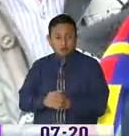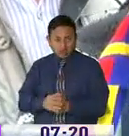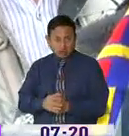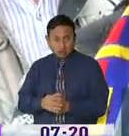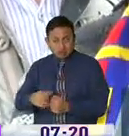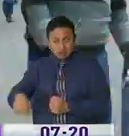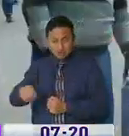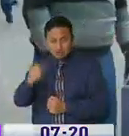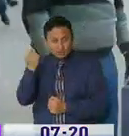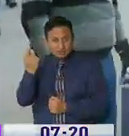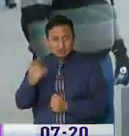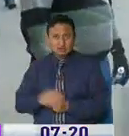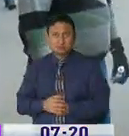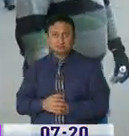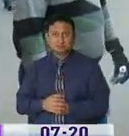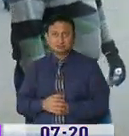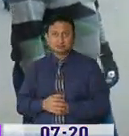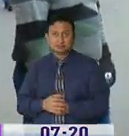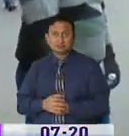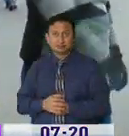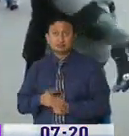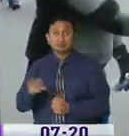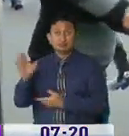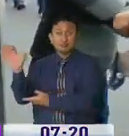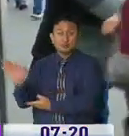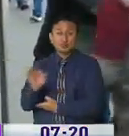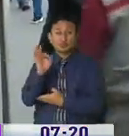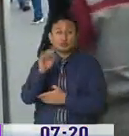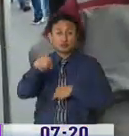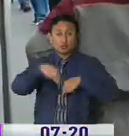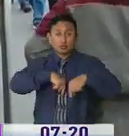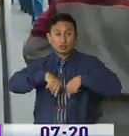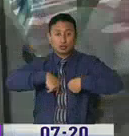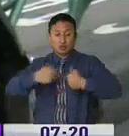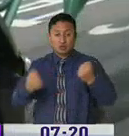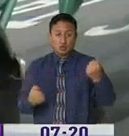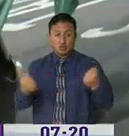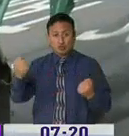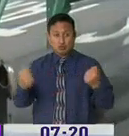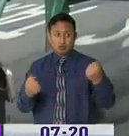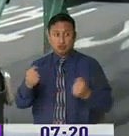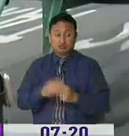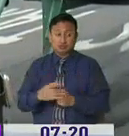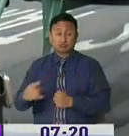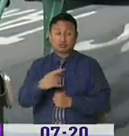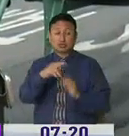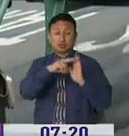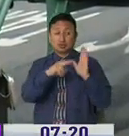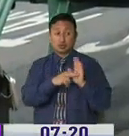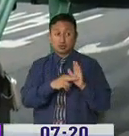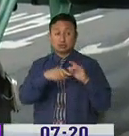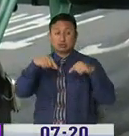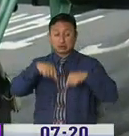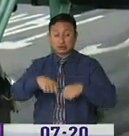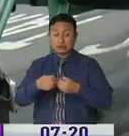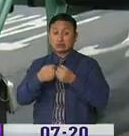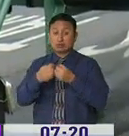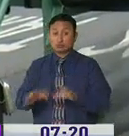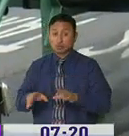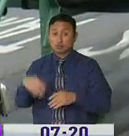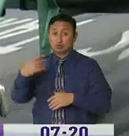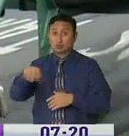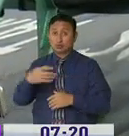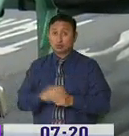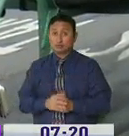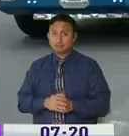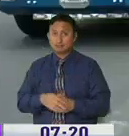Mientras que para los representantes del transporte pesado de la provincia del Carchi, estas medidas generan millonarias pérdidas económicas para el país. No están de acuerdo,